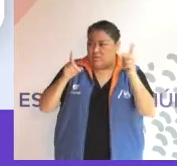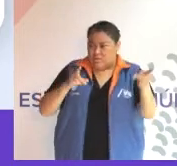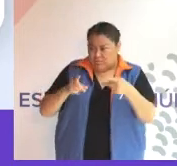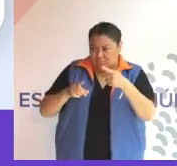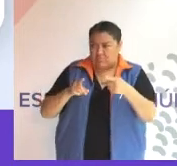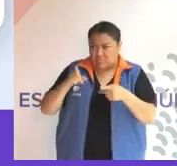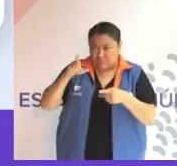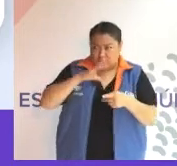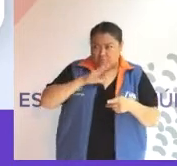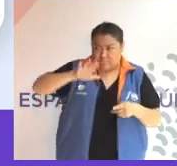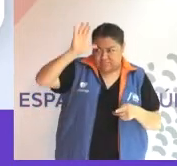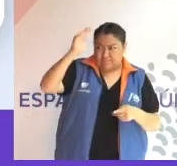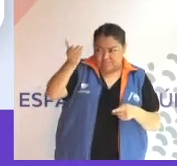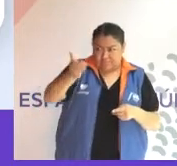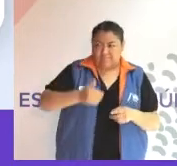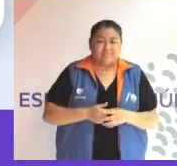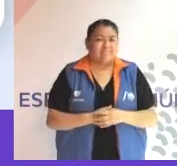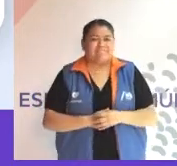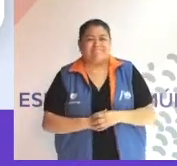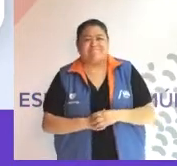Sí, adelante.